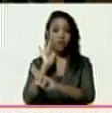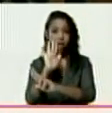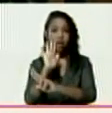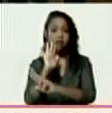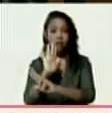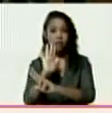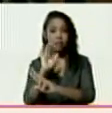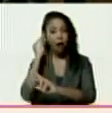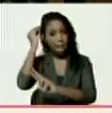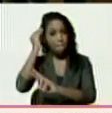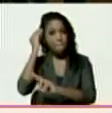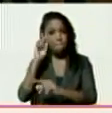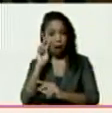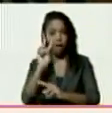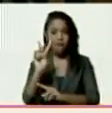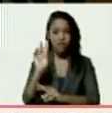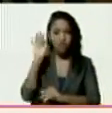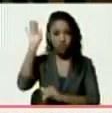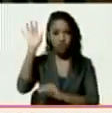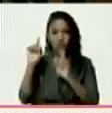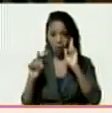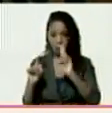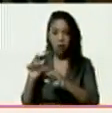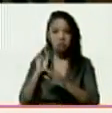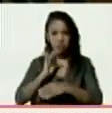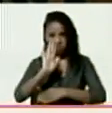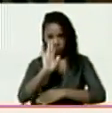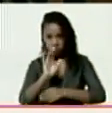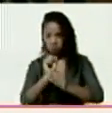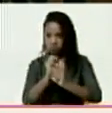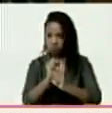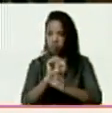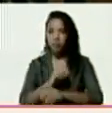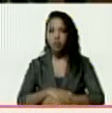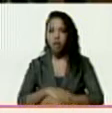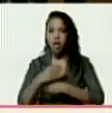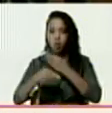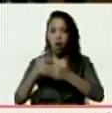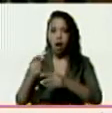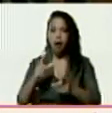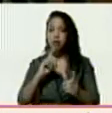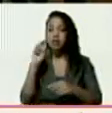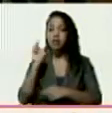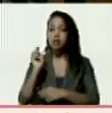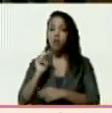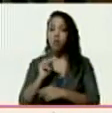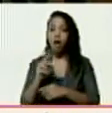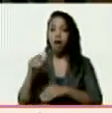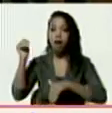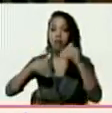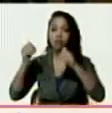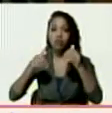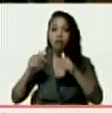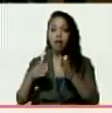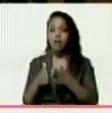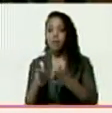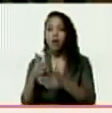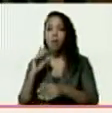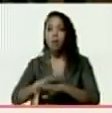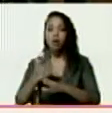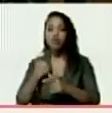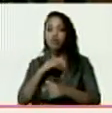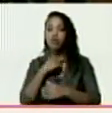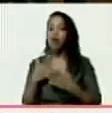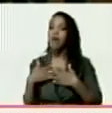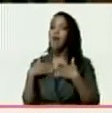se han negado, aspiramos que le digan la verdad al país, que no van a ninguna elección. Nosotros no lo vamos a acompañar en ese camino, sencillamente porque no le vamos a regalar